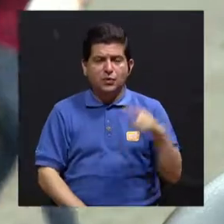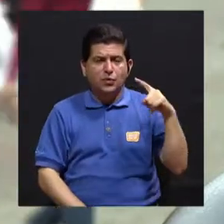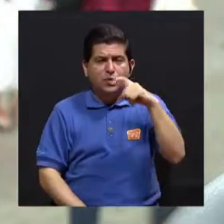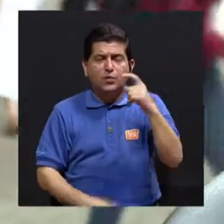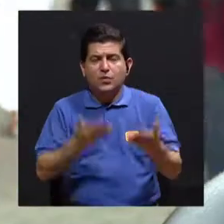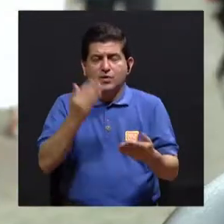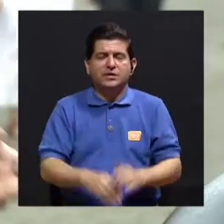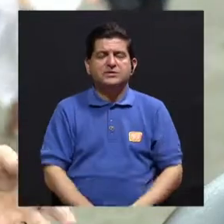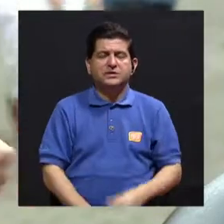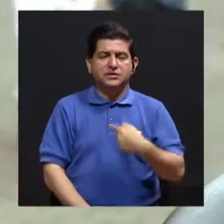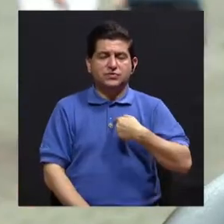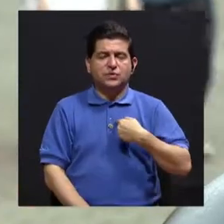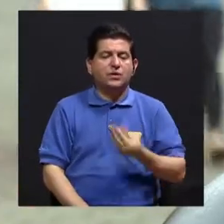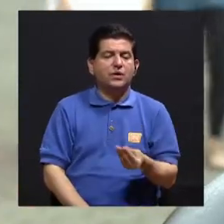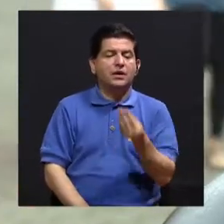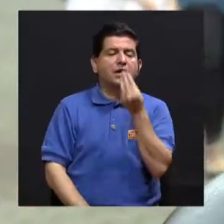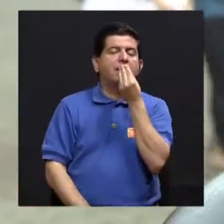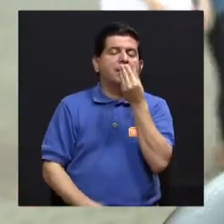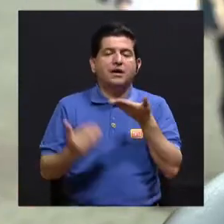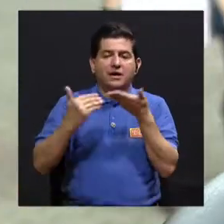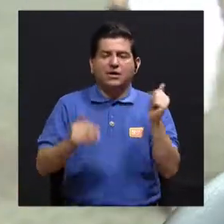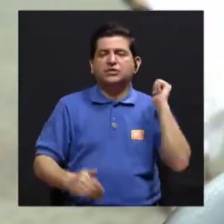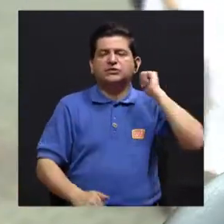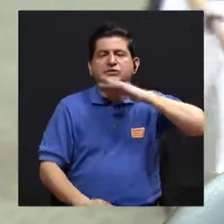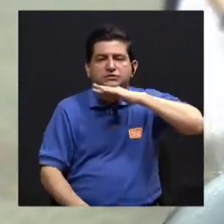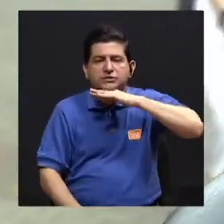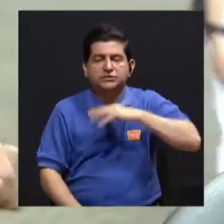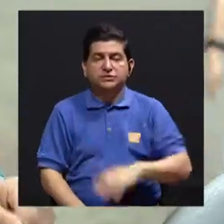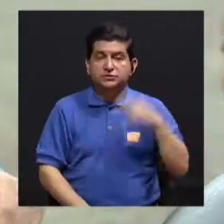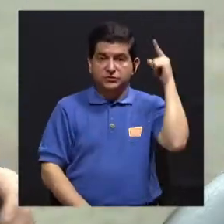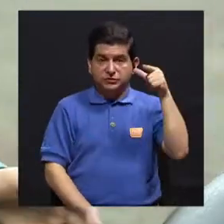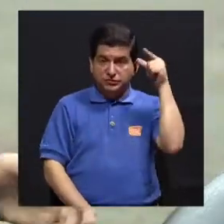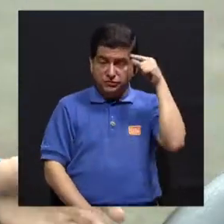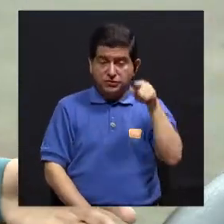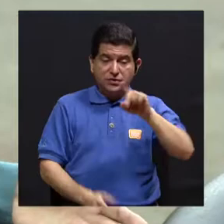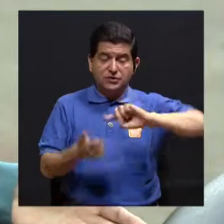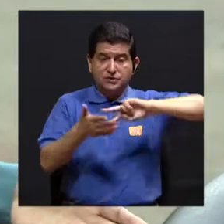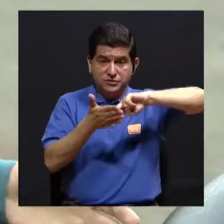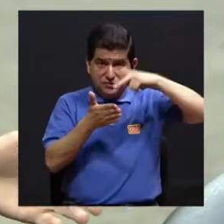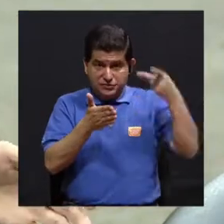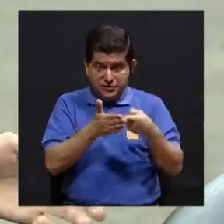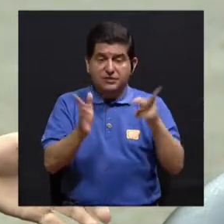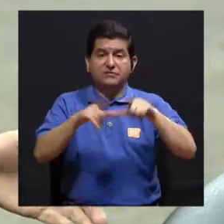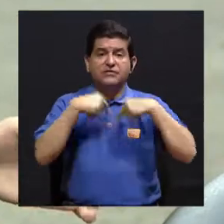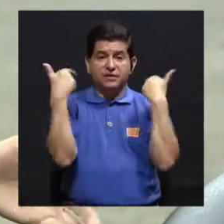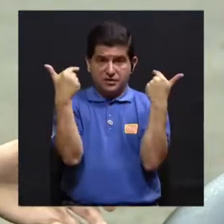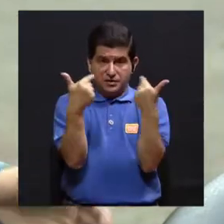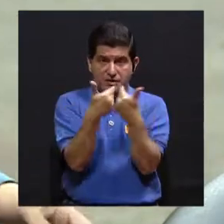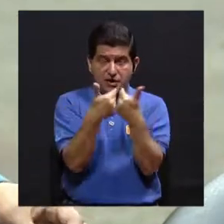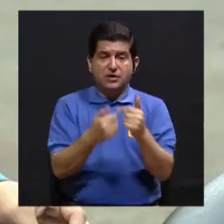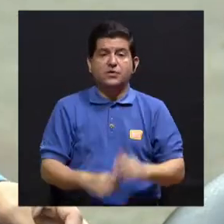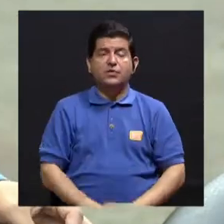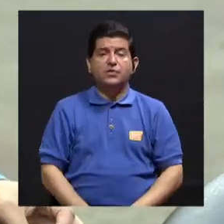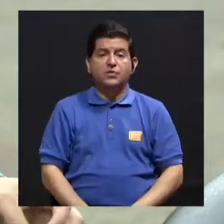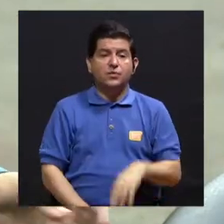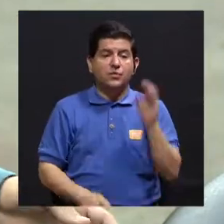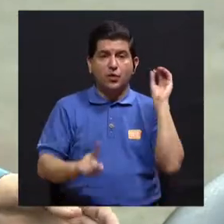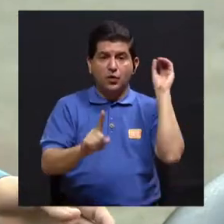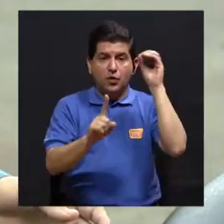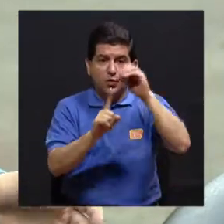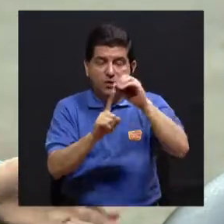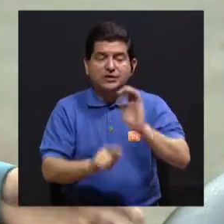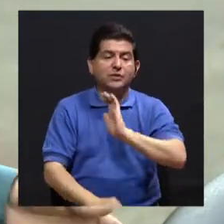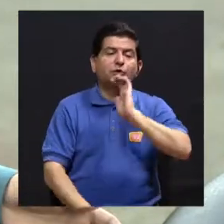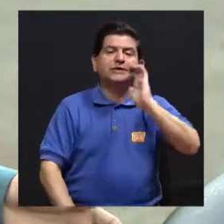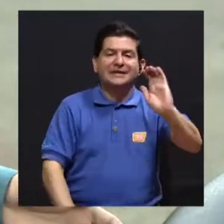pues es consumir o llevarse a la boca pues cosas contaminadas. Esto obviamente nos va a llevar a un grupo de un grupo blanco,